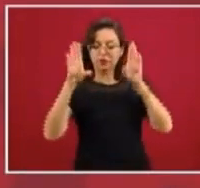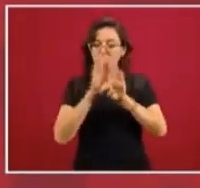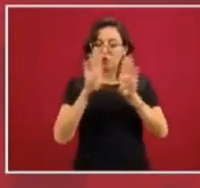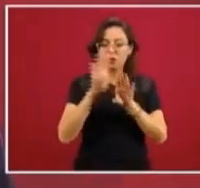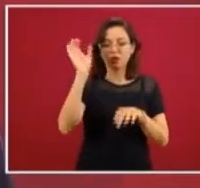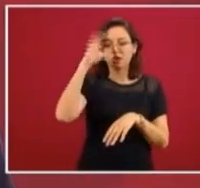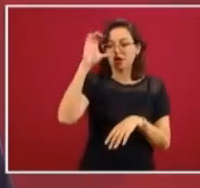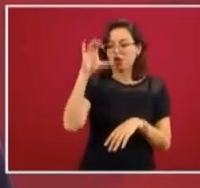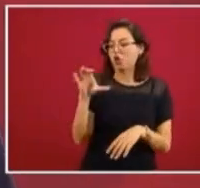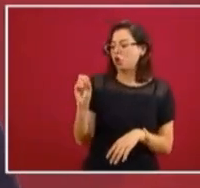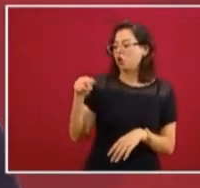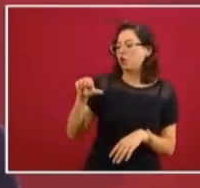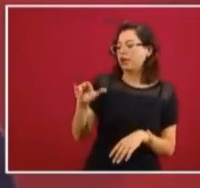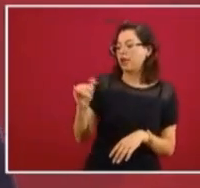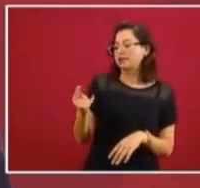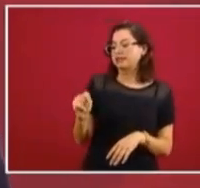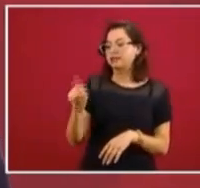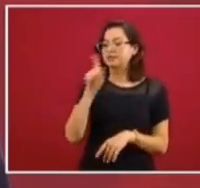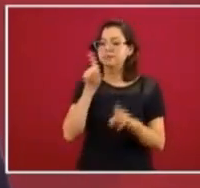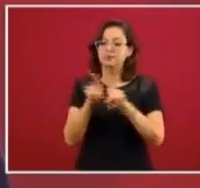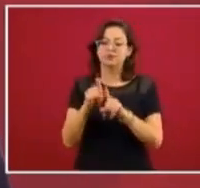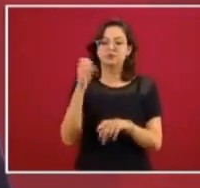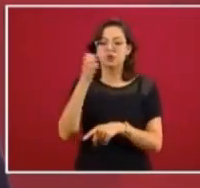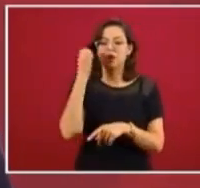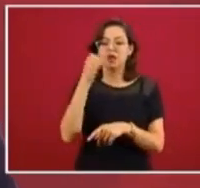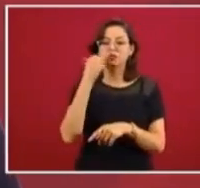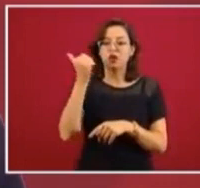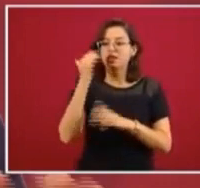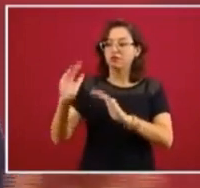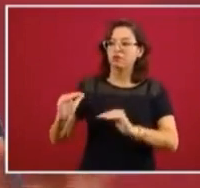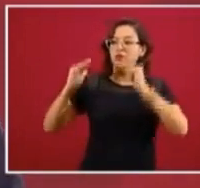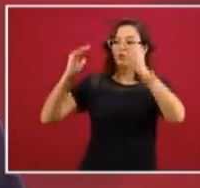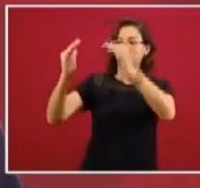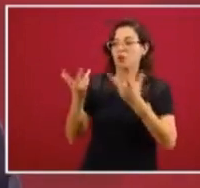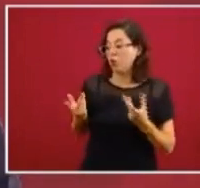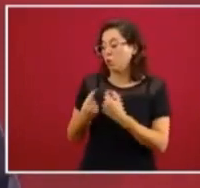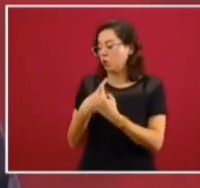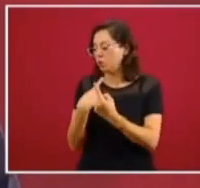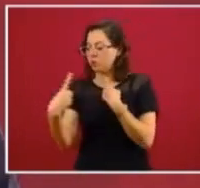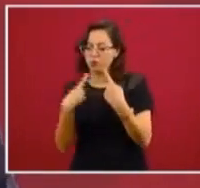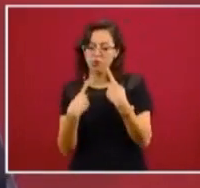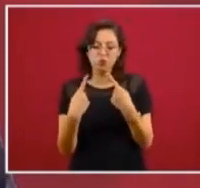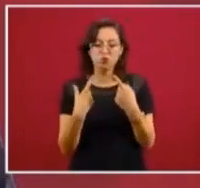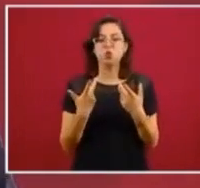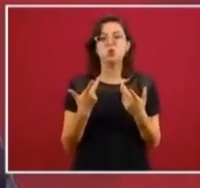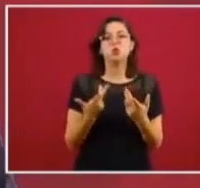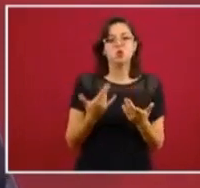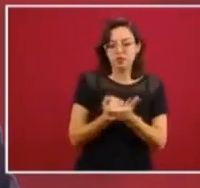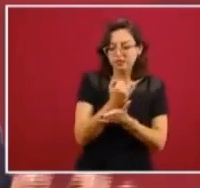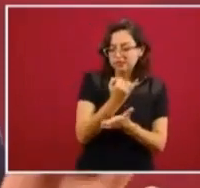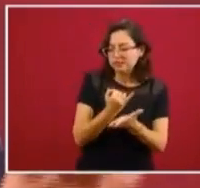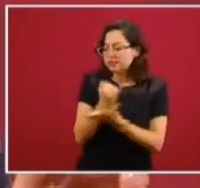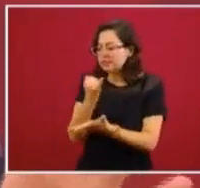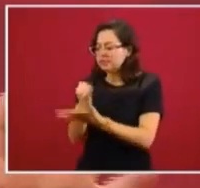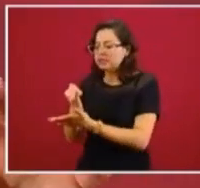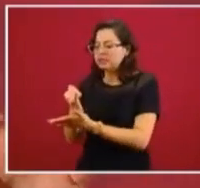todo su fabuloso equipo y la comunidad académica y científica de México, porque estamos utilizando varios